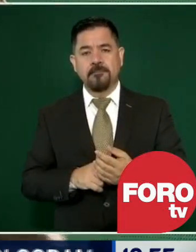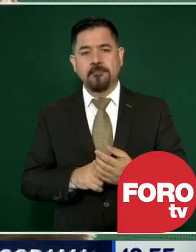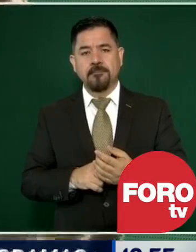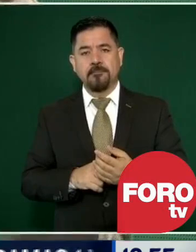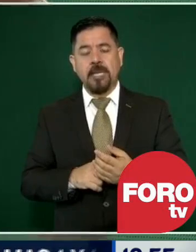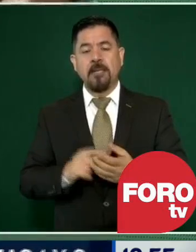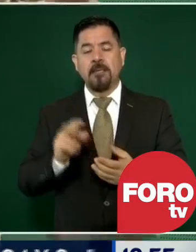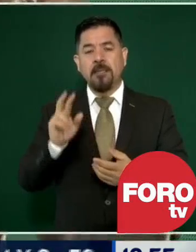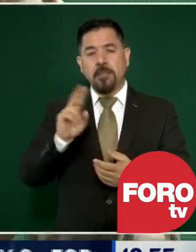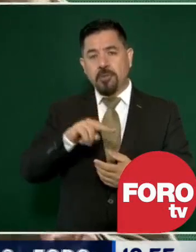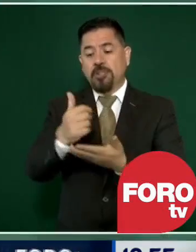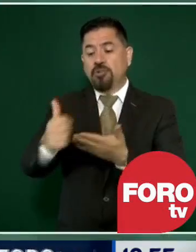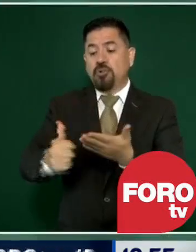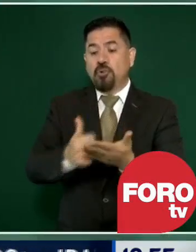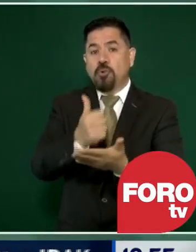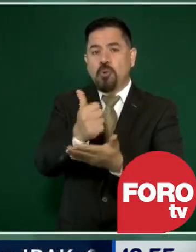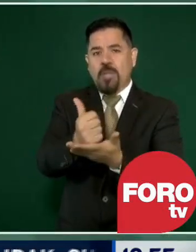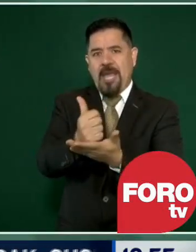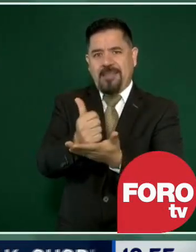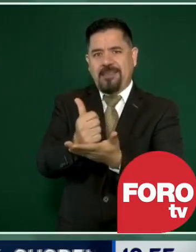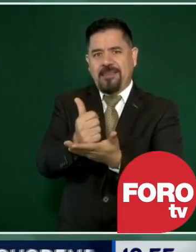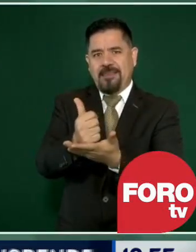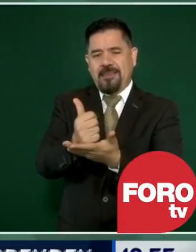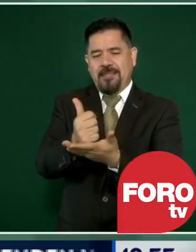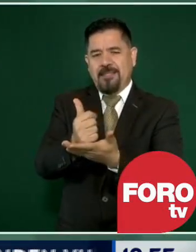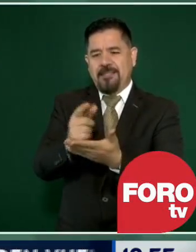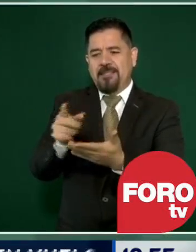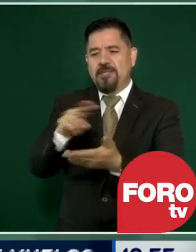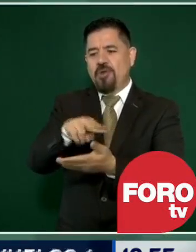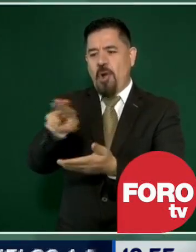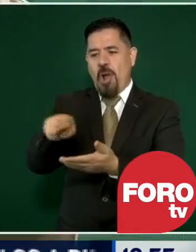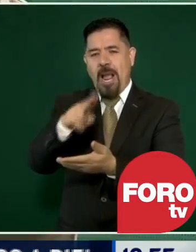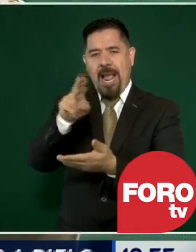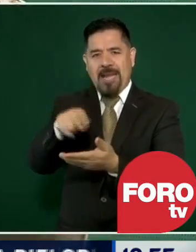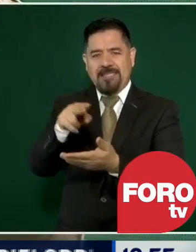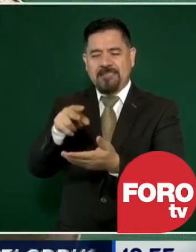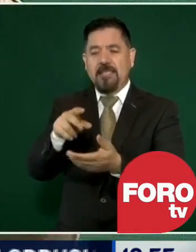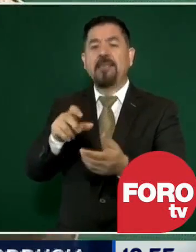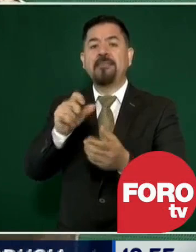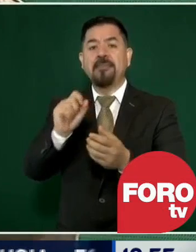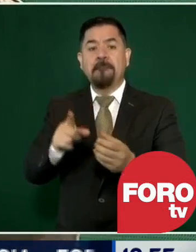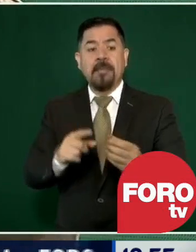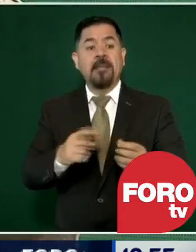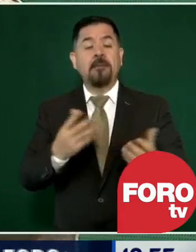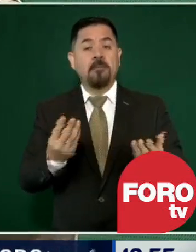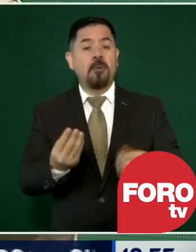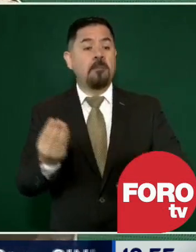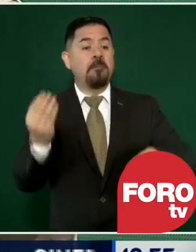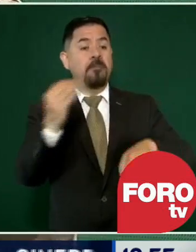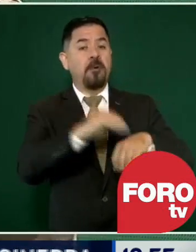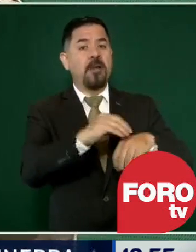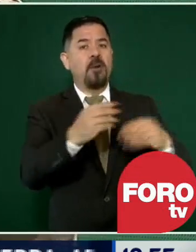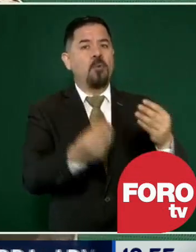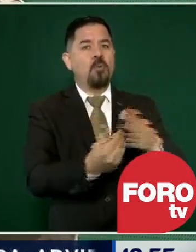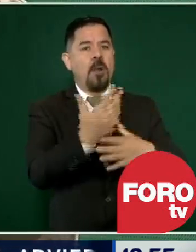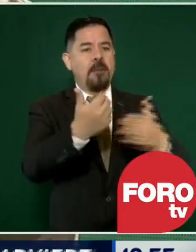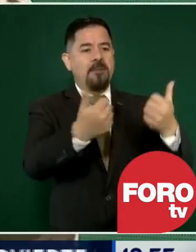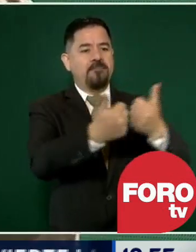de Nogales. Se va a crear una aduana nueva